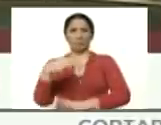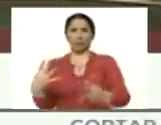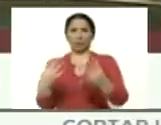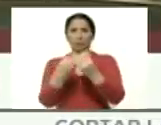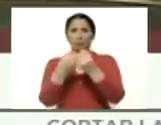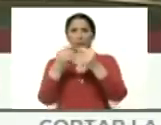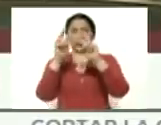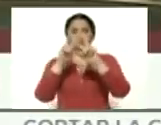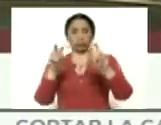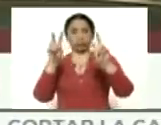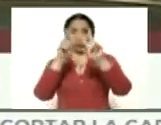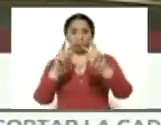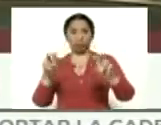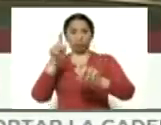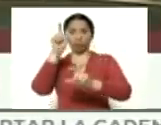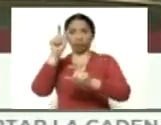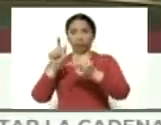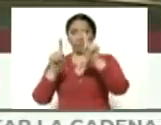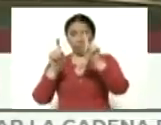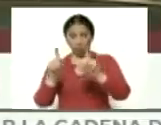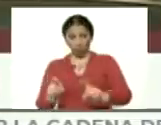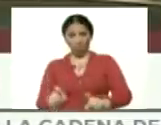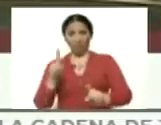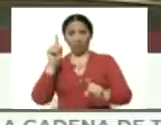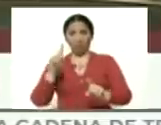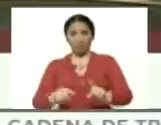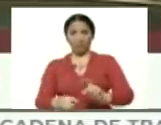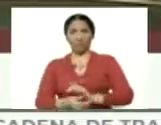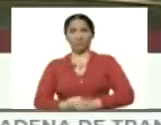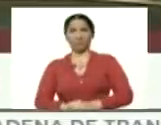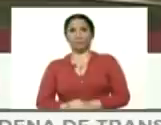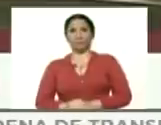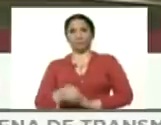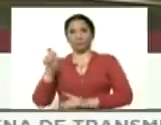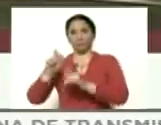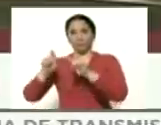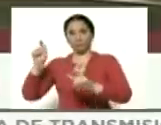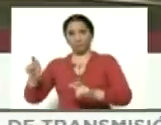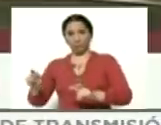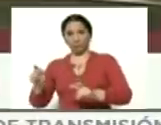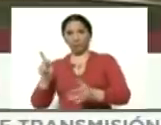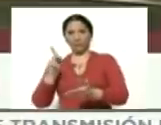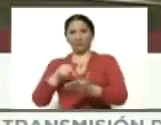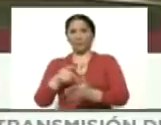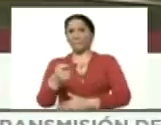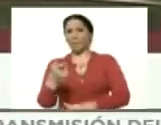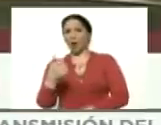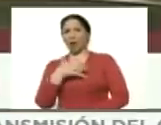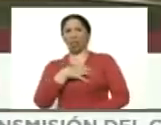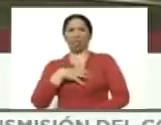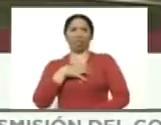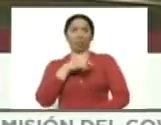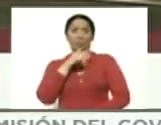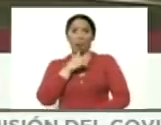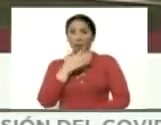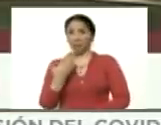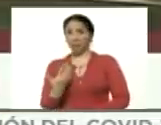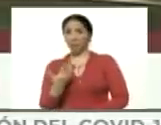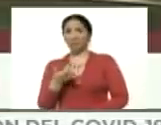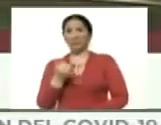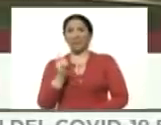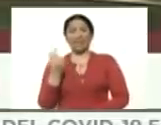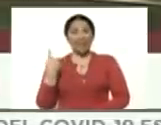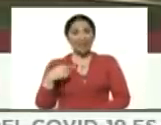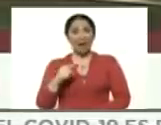despistaje masivo personalizado, de que los pacientes se presenten con pocos síntomas, que tengamos la letalidad